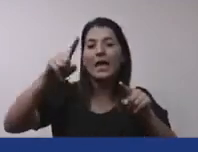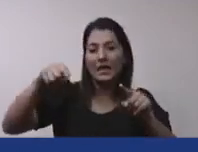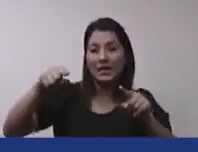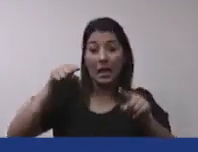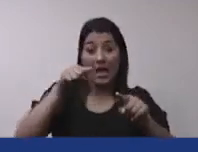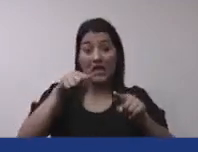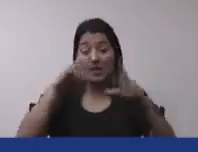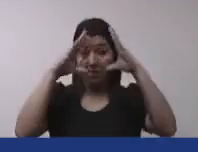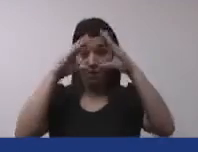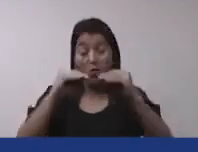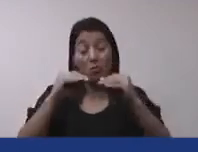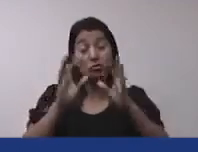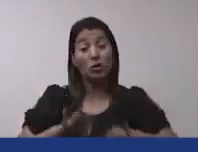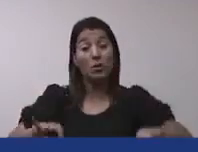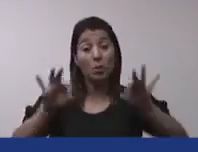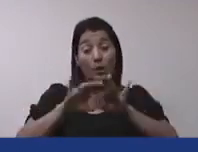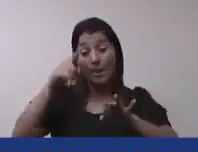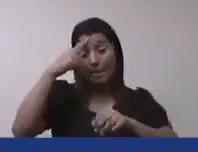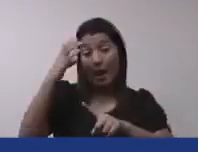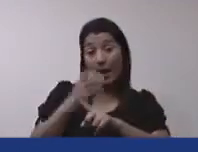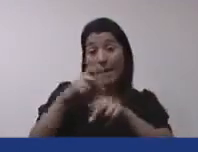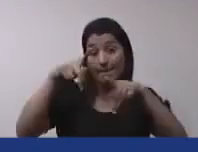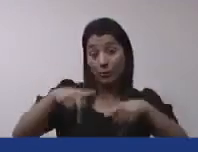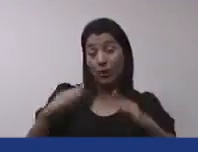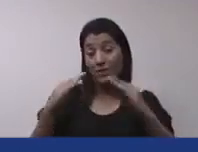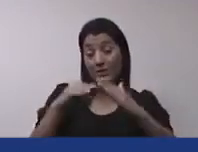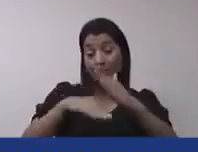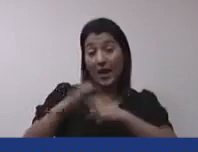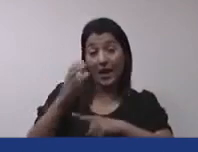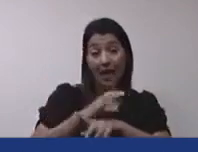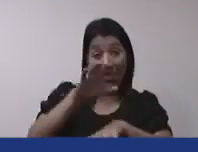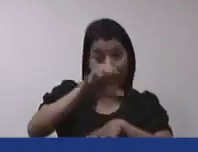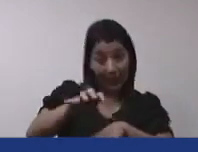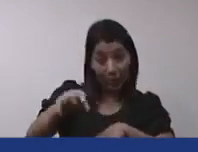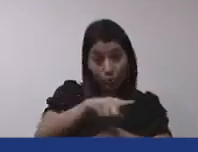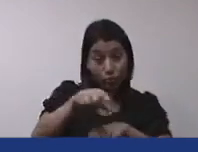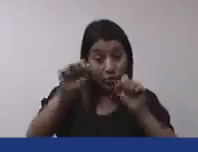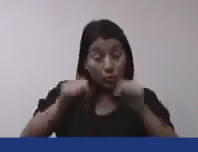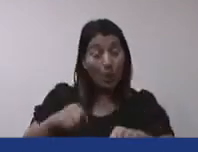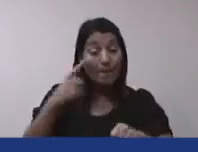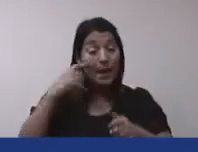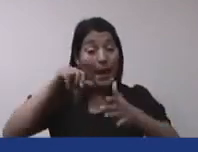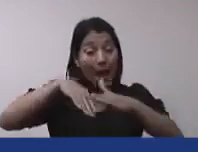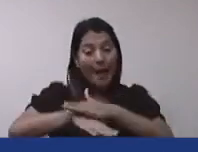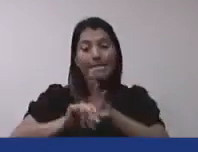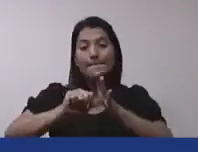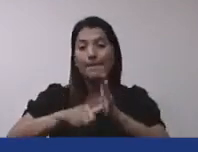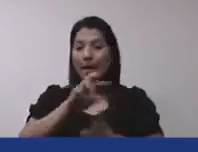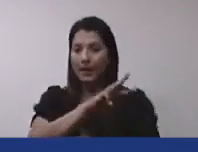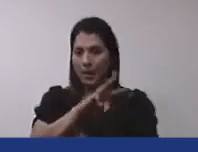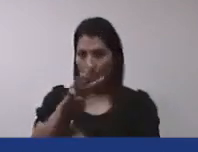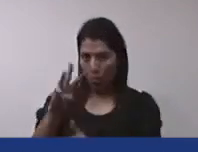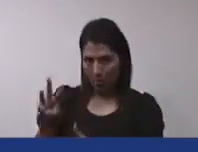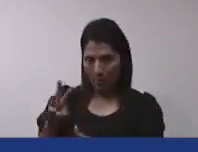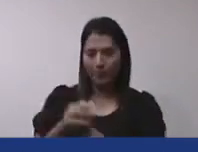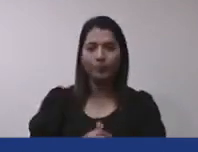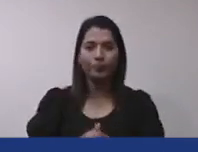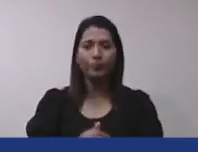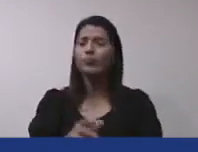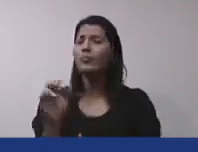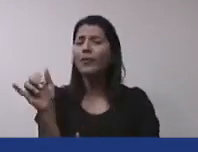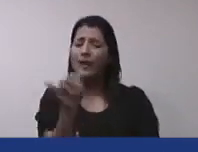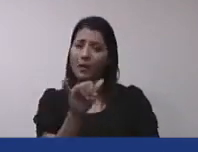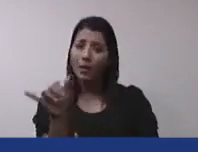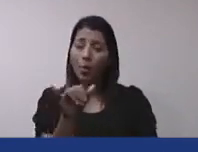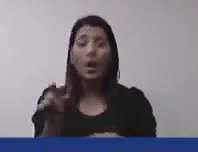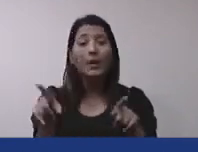sus habitantes, y que puede consultarse en nuestro sitio web. De igual manera, la imparcialidad